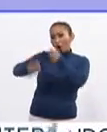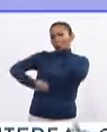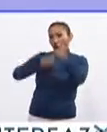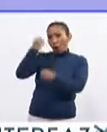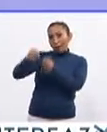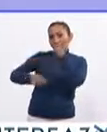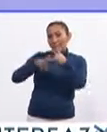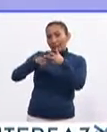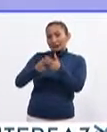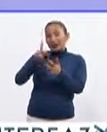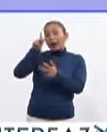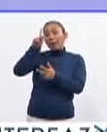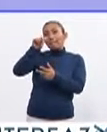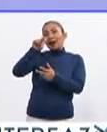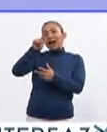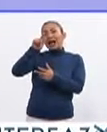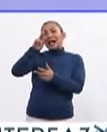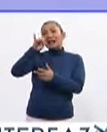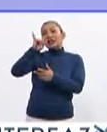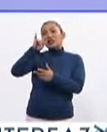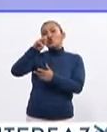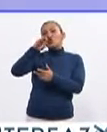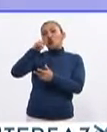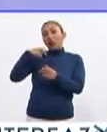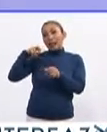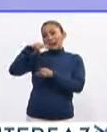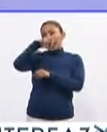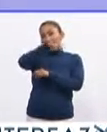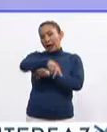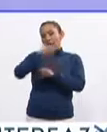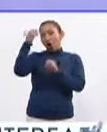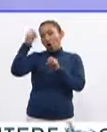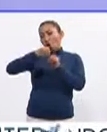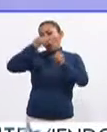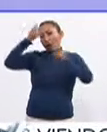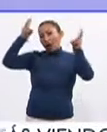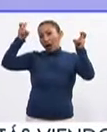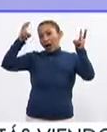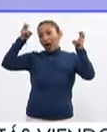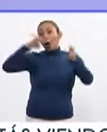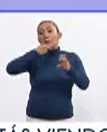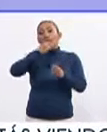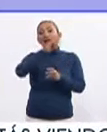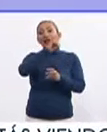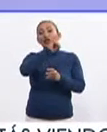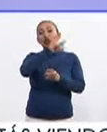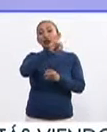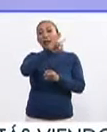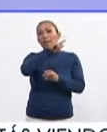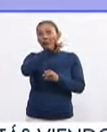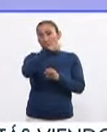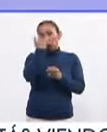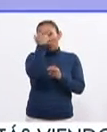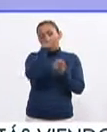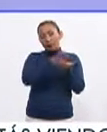en escena Palinuro en la Escalera, montaje basado en la obra del escritor Fernando del Paso,